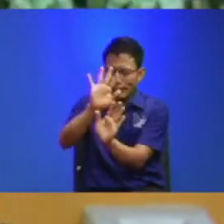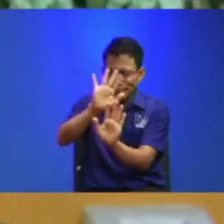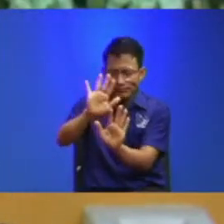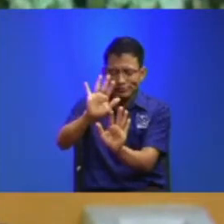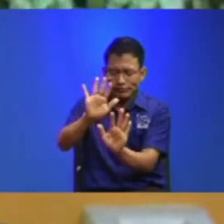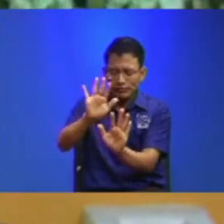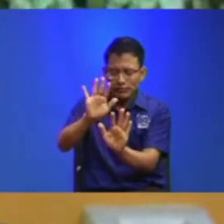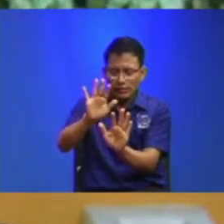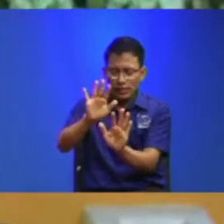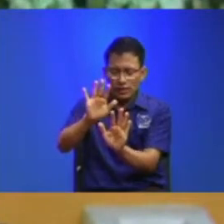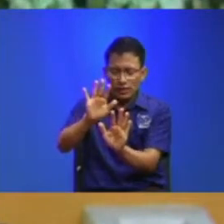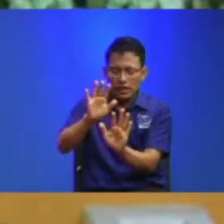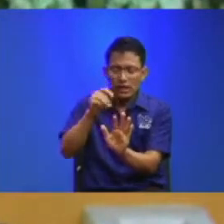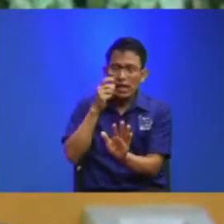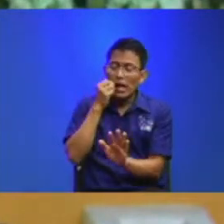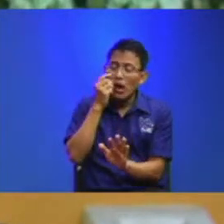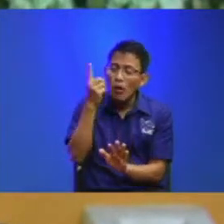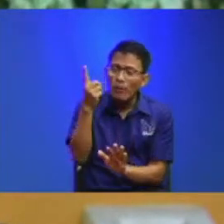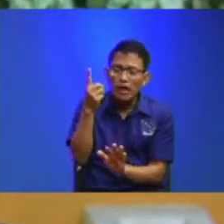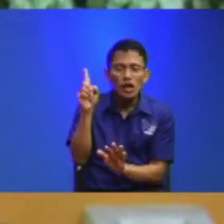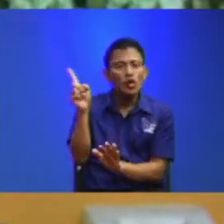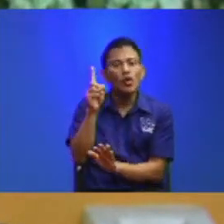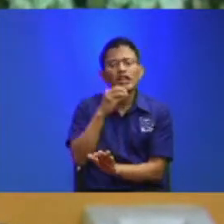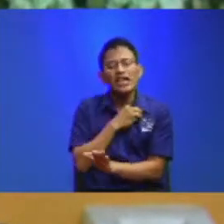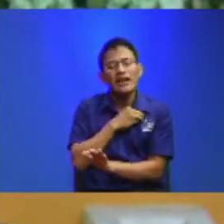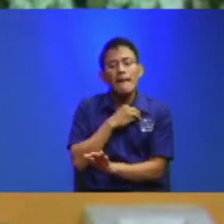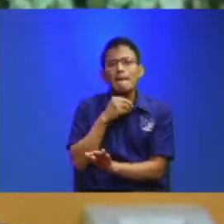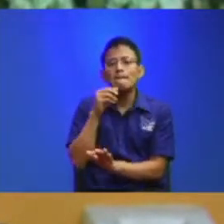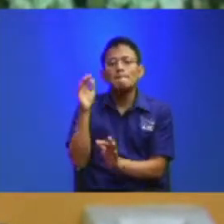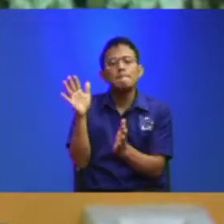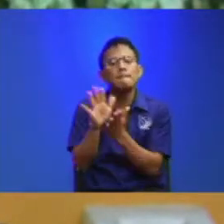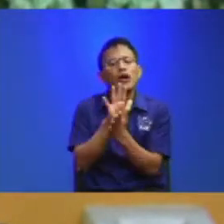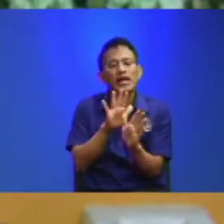Estoy hablando de que no quiere morir a sus pasiones.